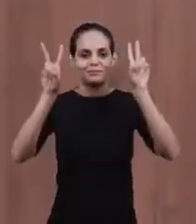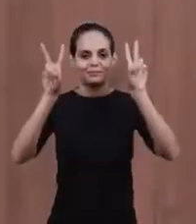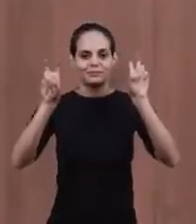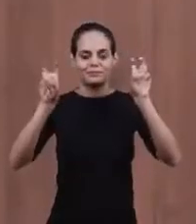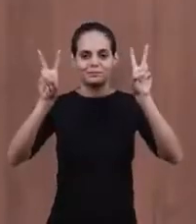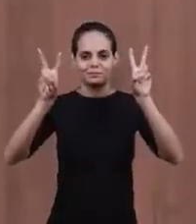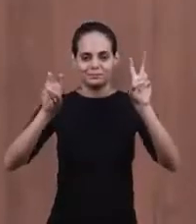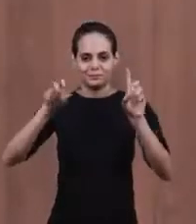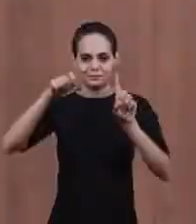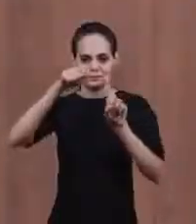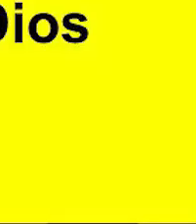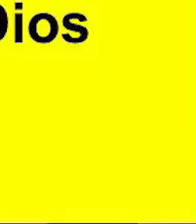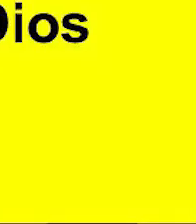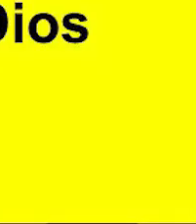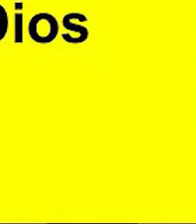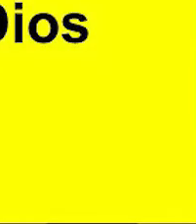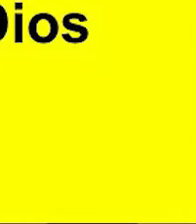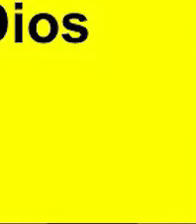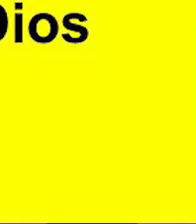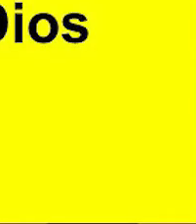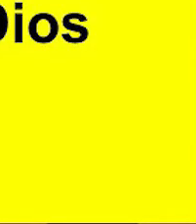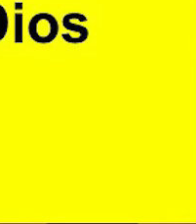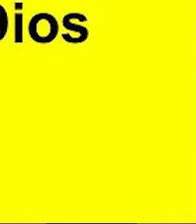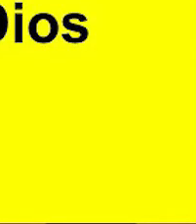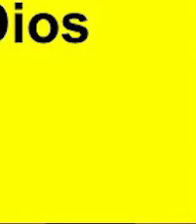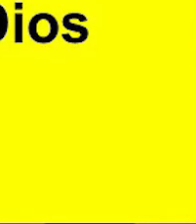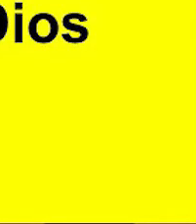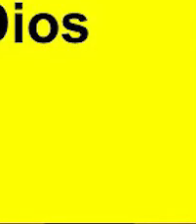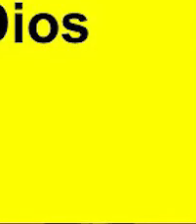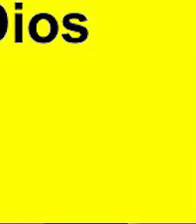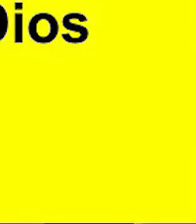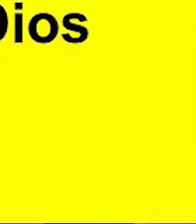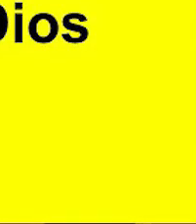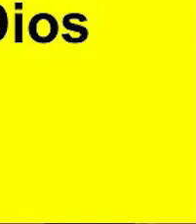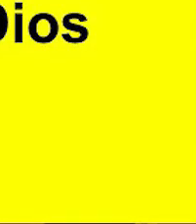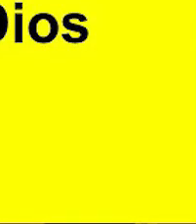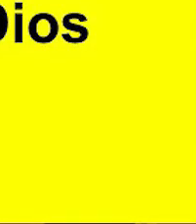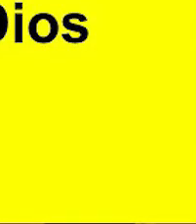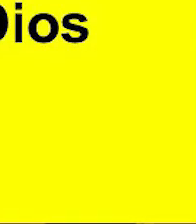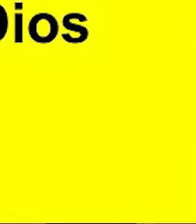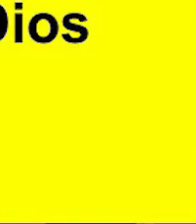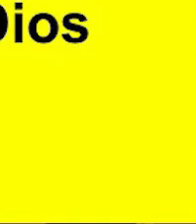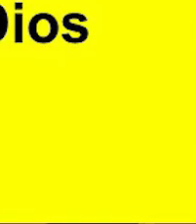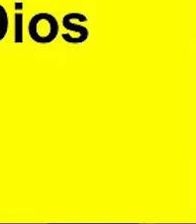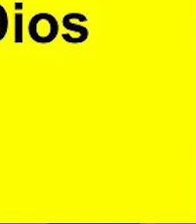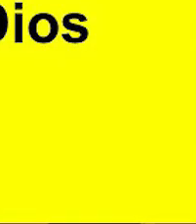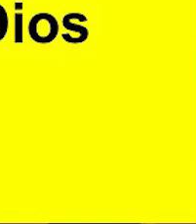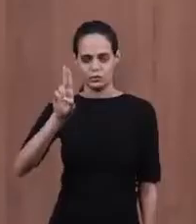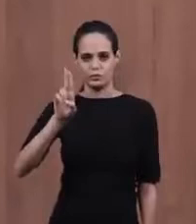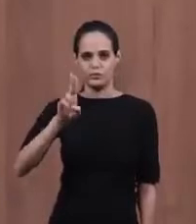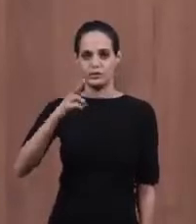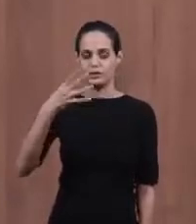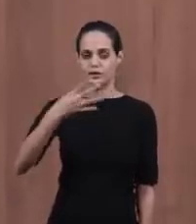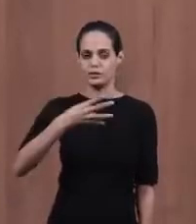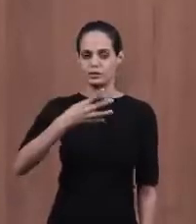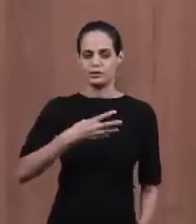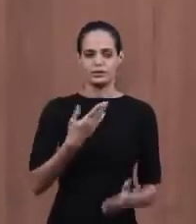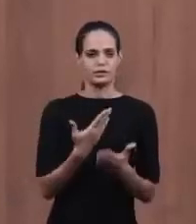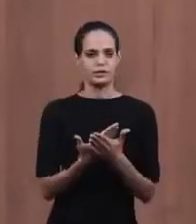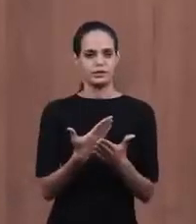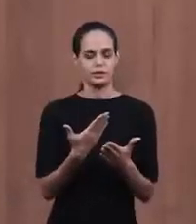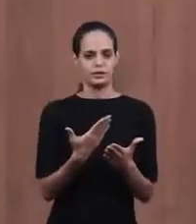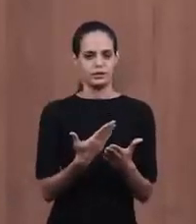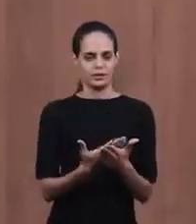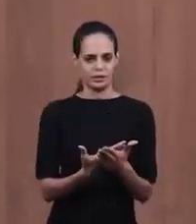El tema del mes es Biblia, la palabra de Dios. El nombre de nuestra cuarta clase es